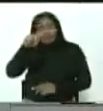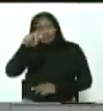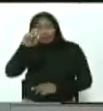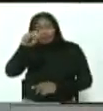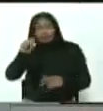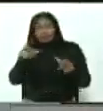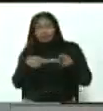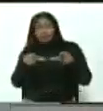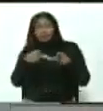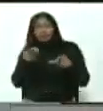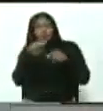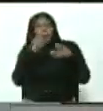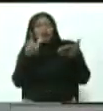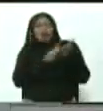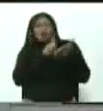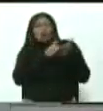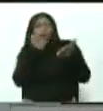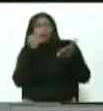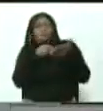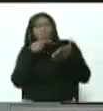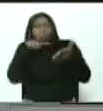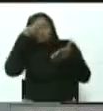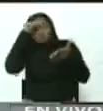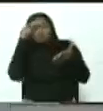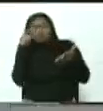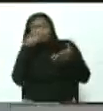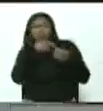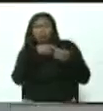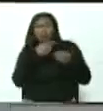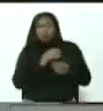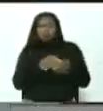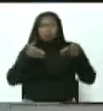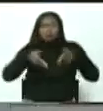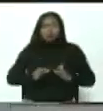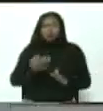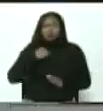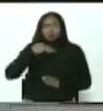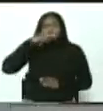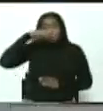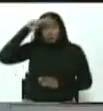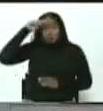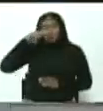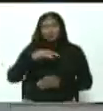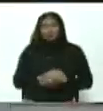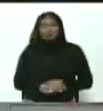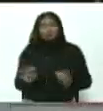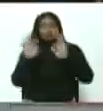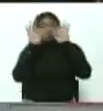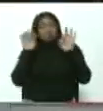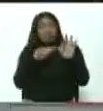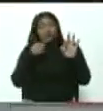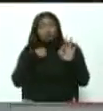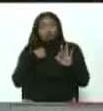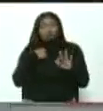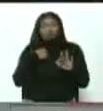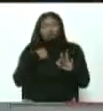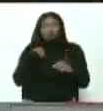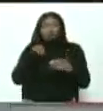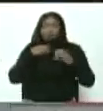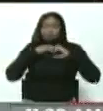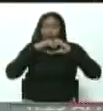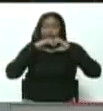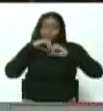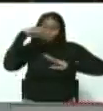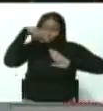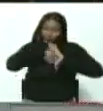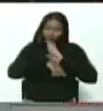Ahí buscan en los libros y ahí está el nacimiento de mi padre. De manera que uno tiene en el corazón y